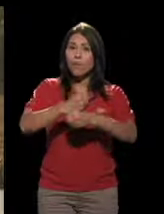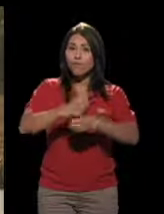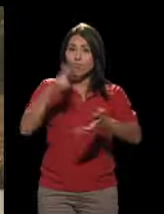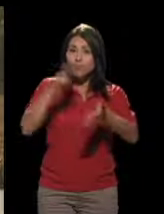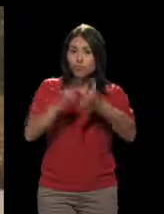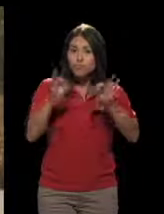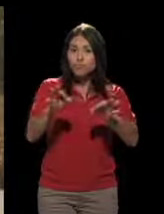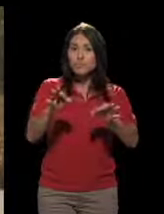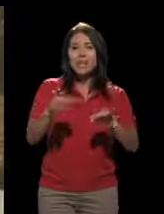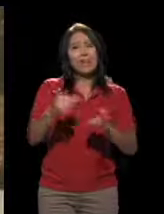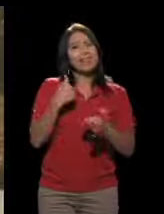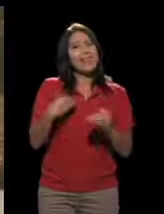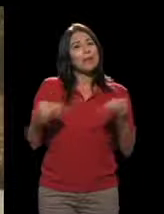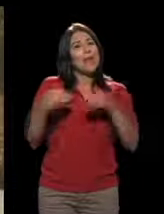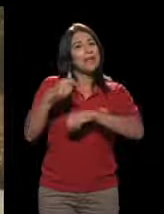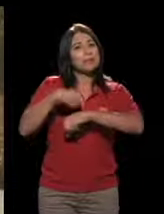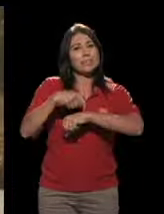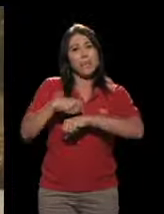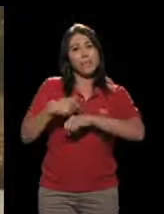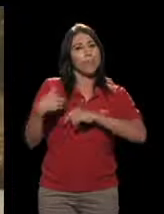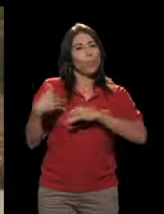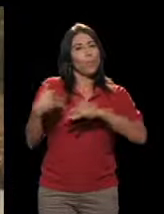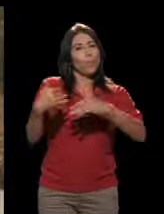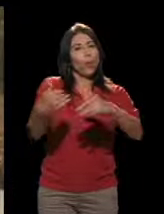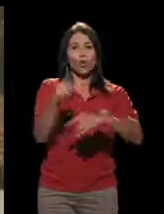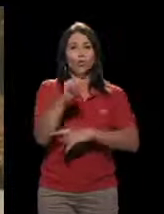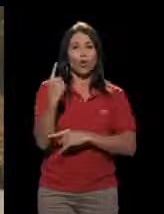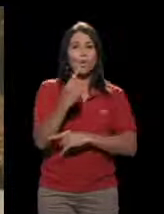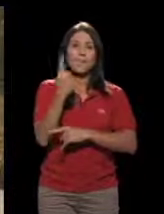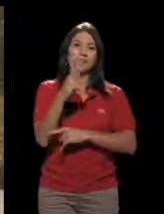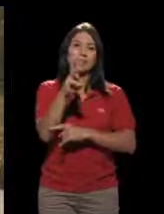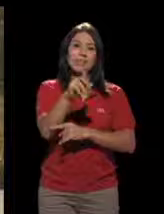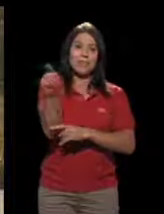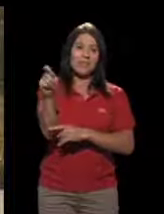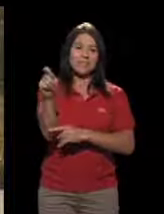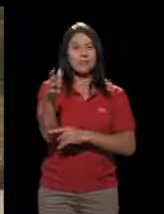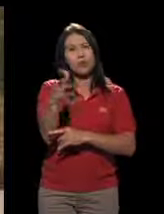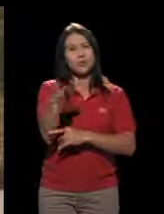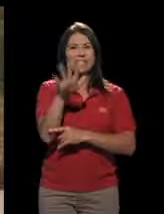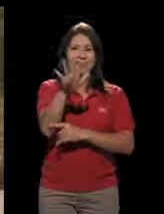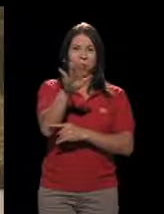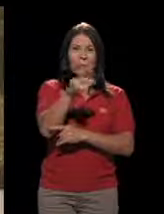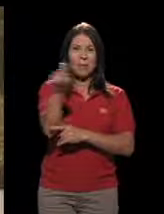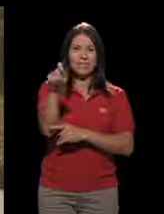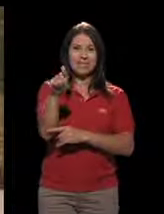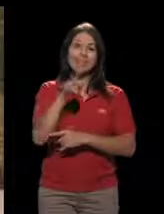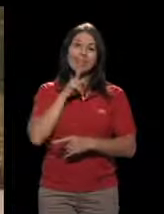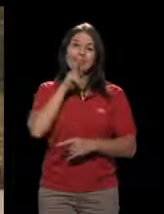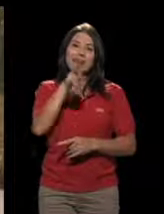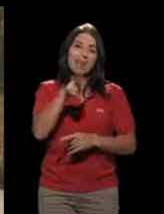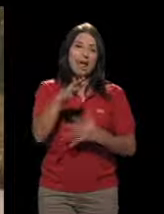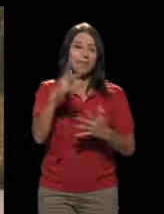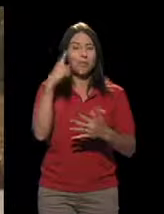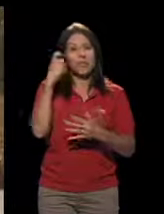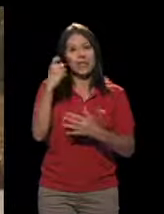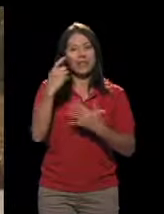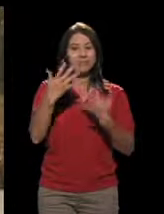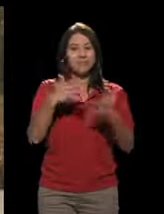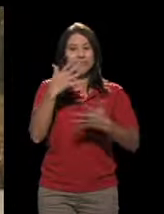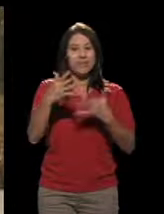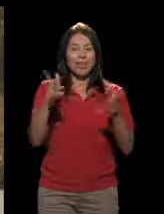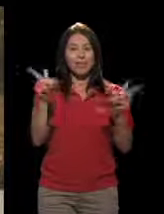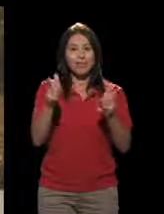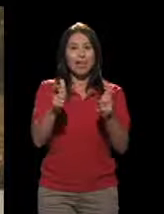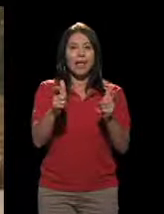Es algo que toma más tiempo que los 6 meses que es cada uno de los semestres, o 5 meses, porque en realidad mientras el tiempo de vacaciones y lo